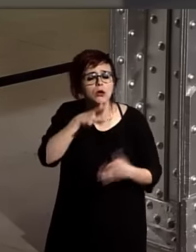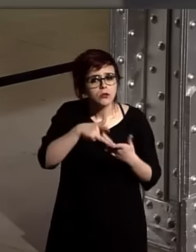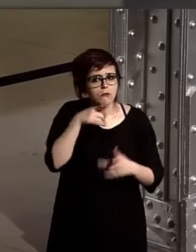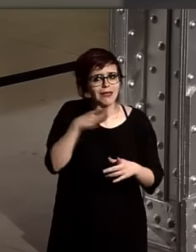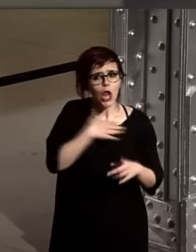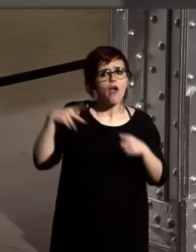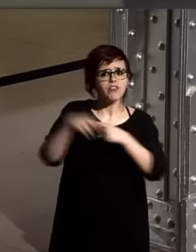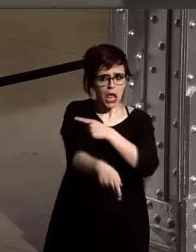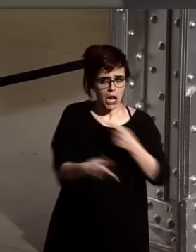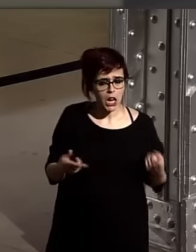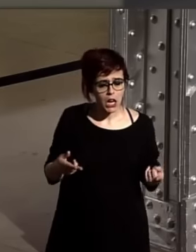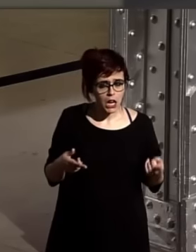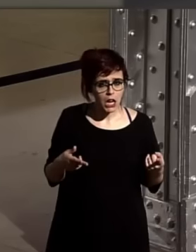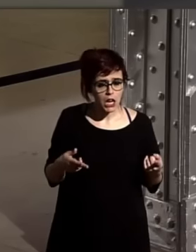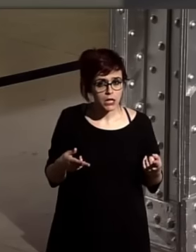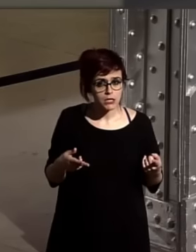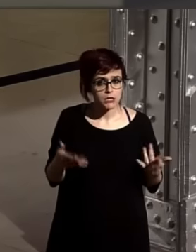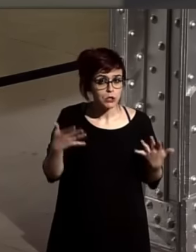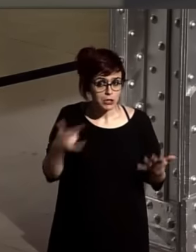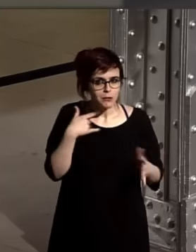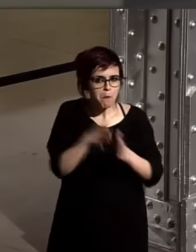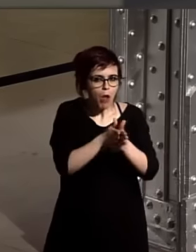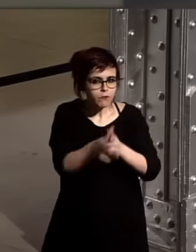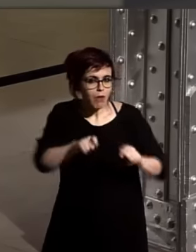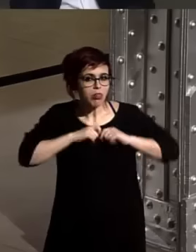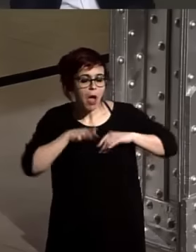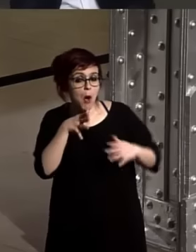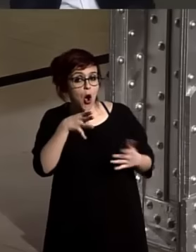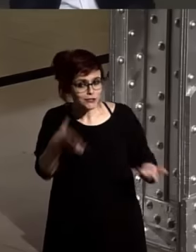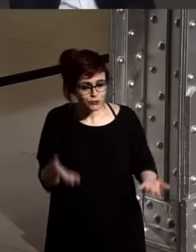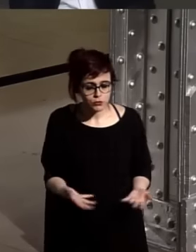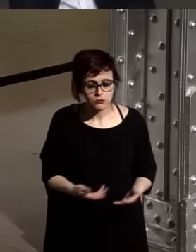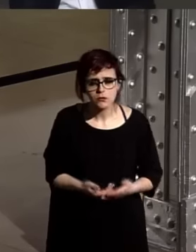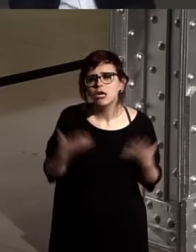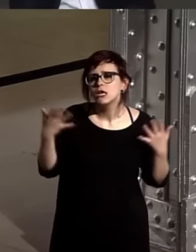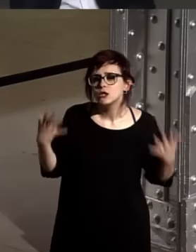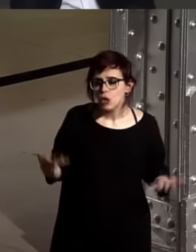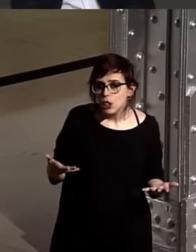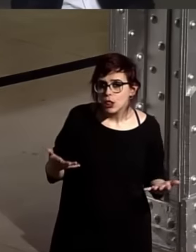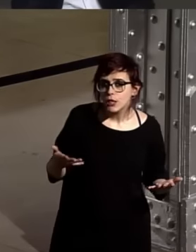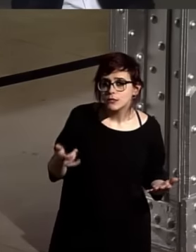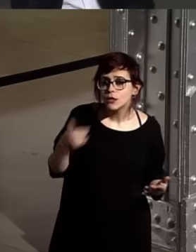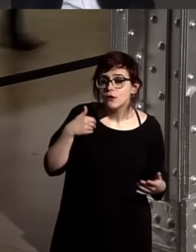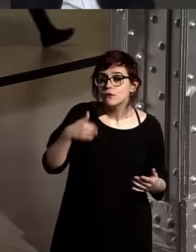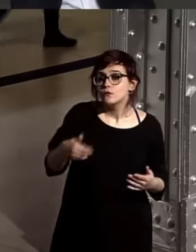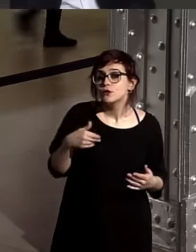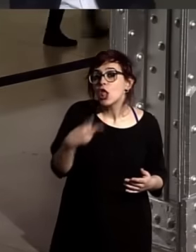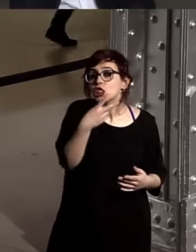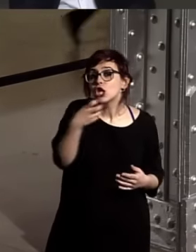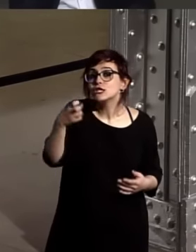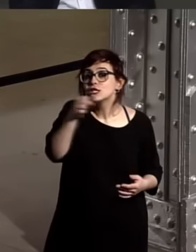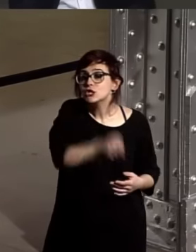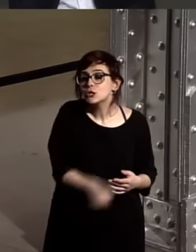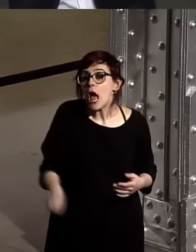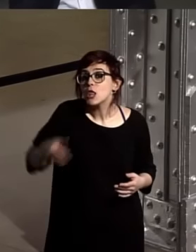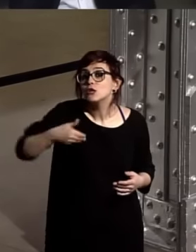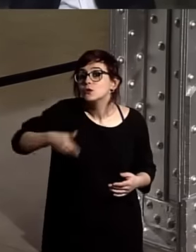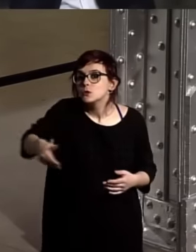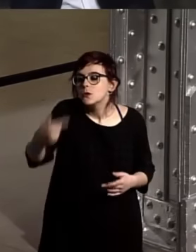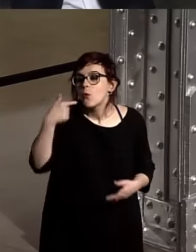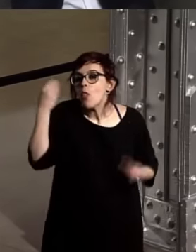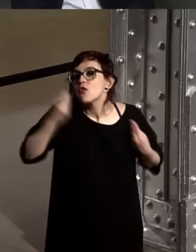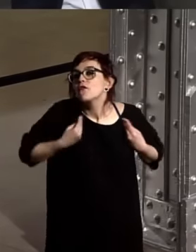intentar evitar esto no y es lo que ha sido Mi motivación y O sea que cuándo vamos a vivir 200 años Pues no te puedo